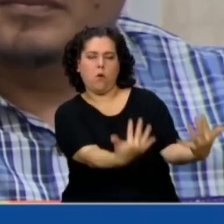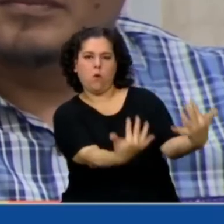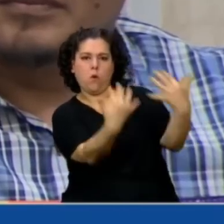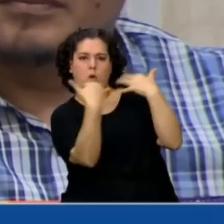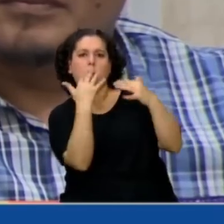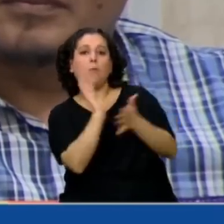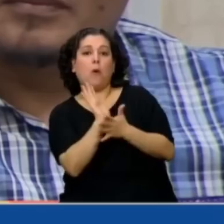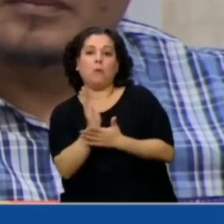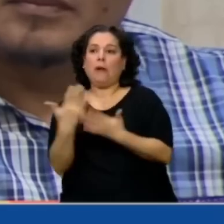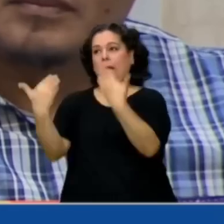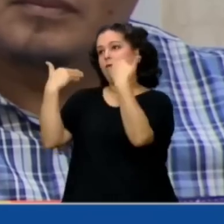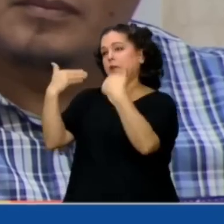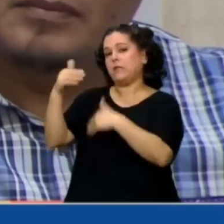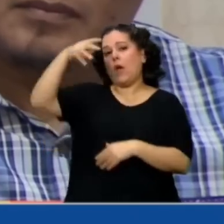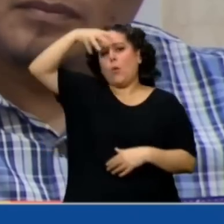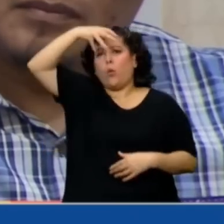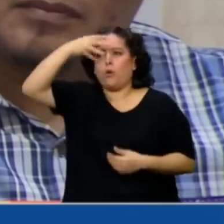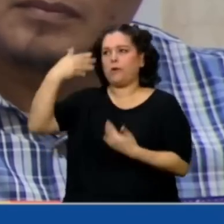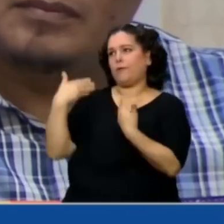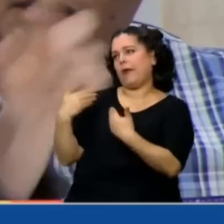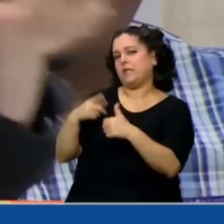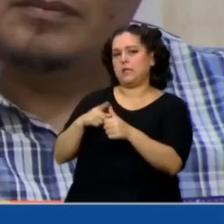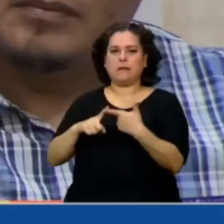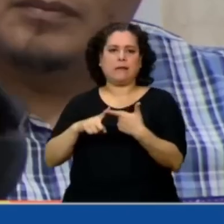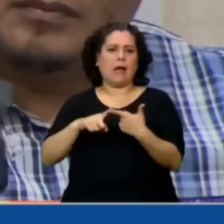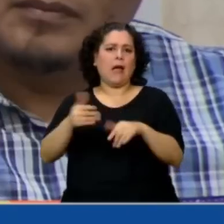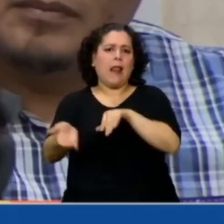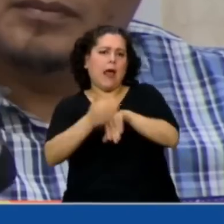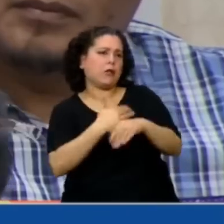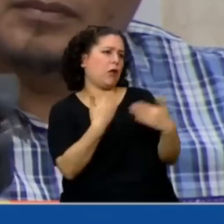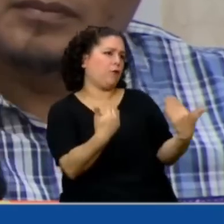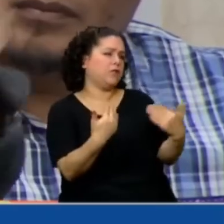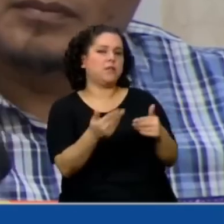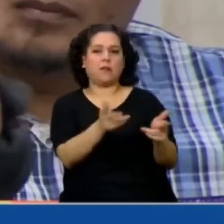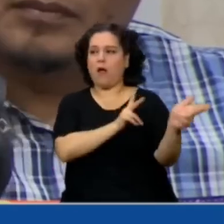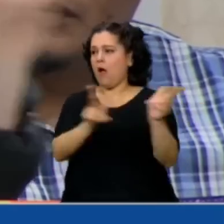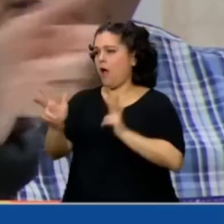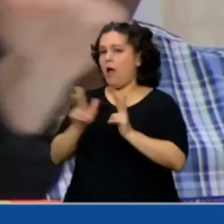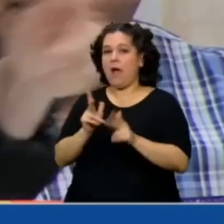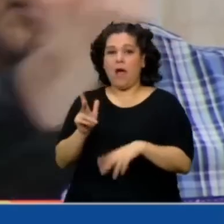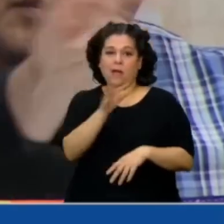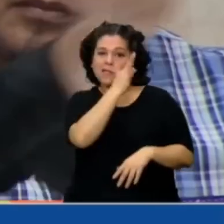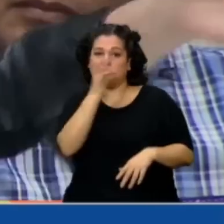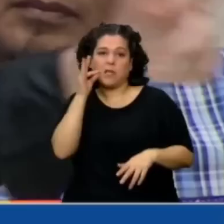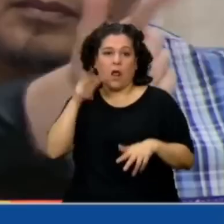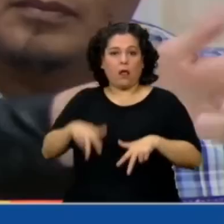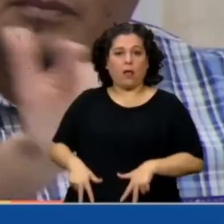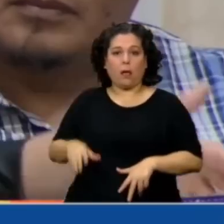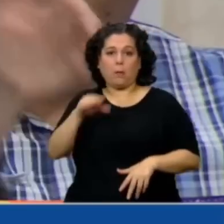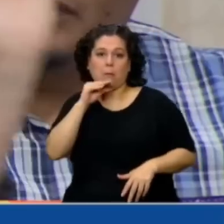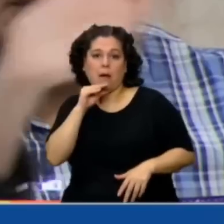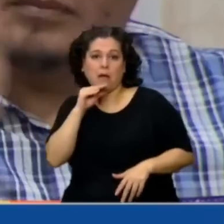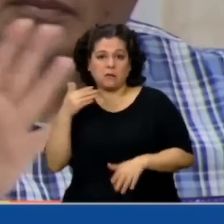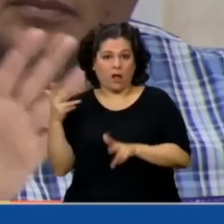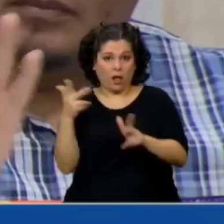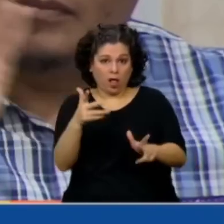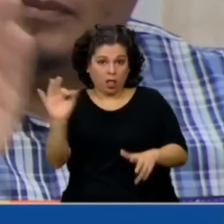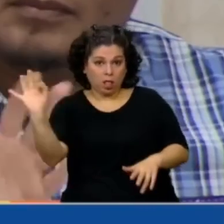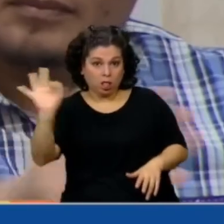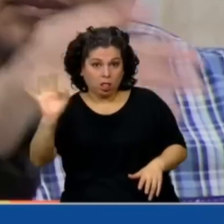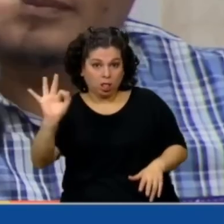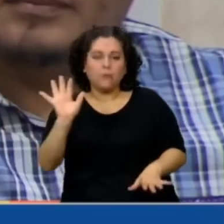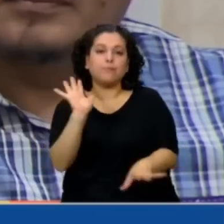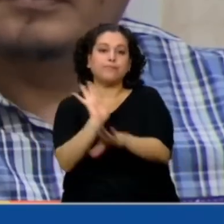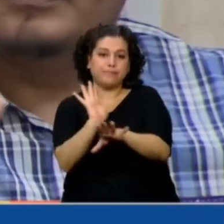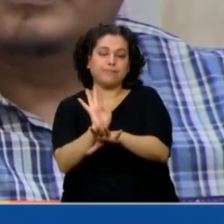que te felicite Bullrich, te felicite Larreta, Sergio Massa se calle la boquita frente a la represión, hay un pueblo que les